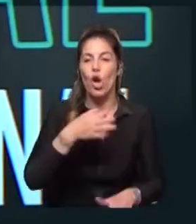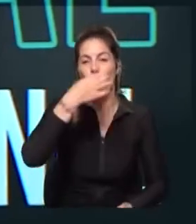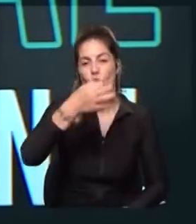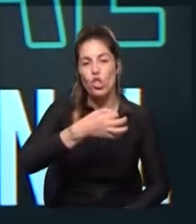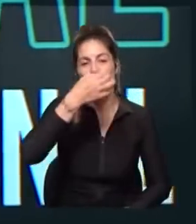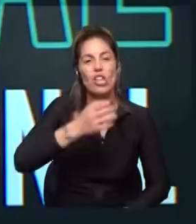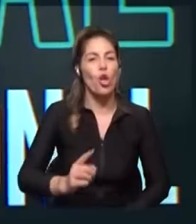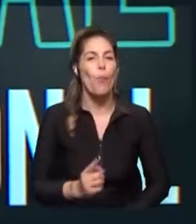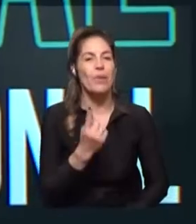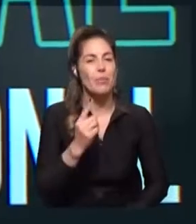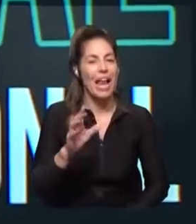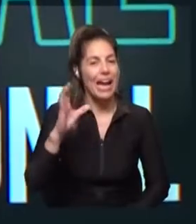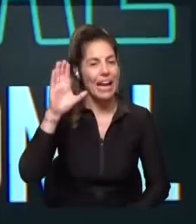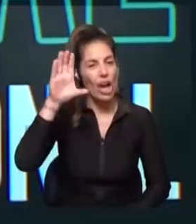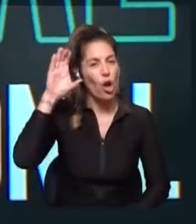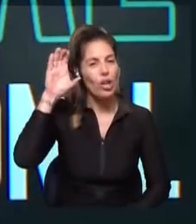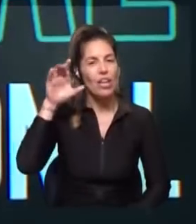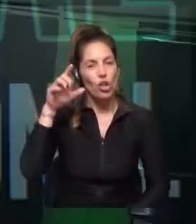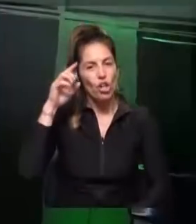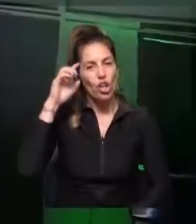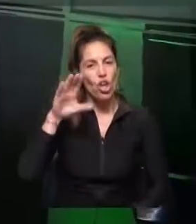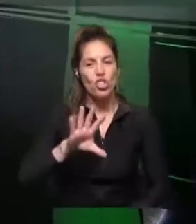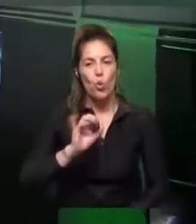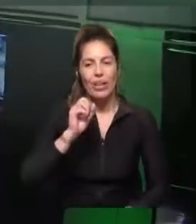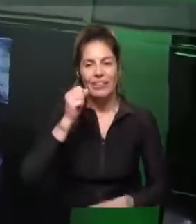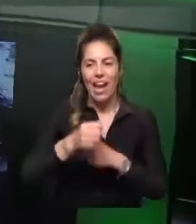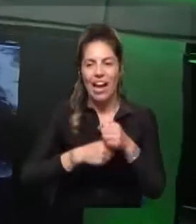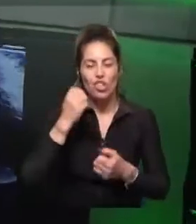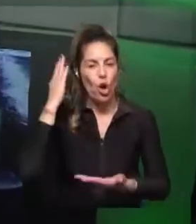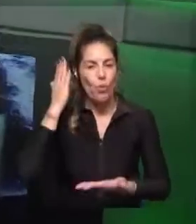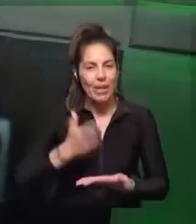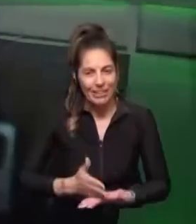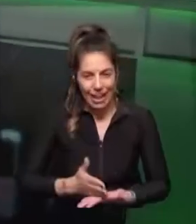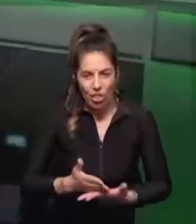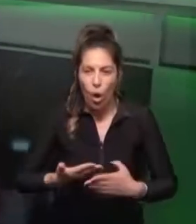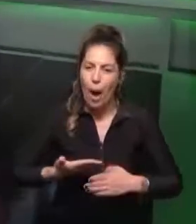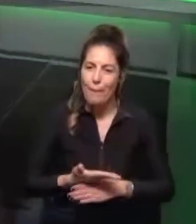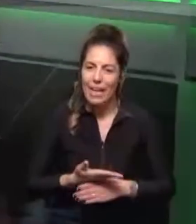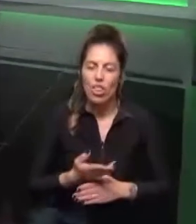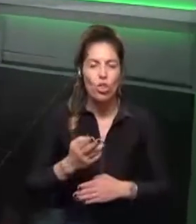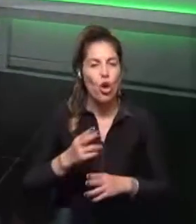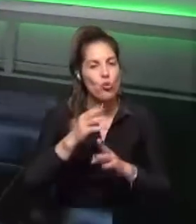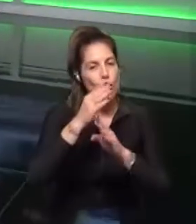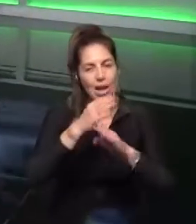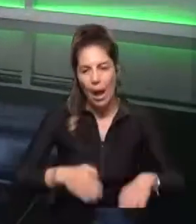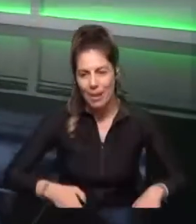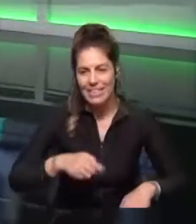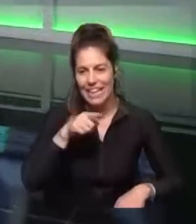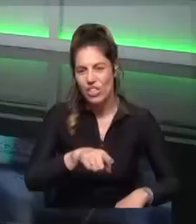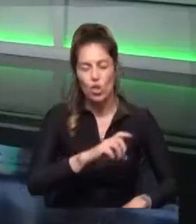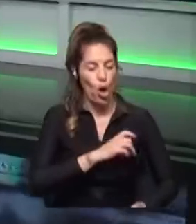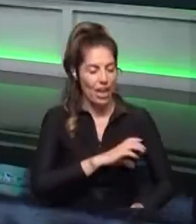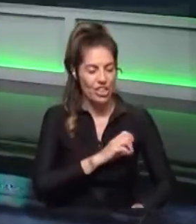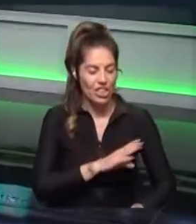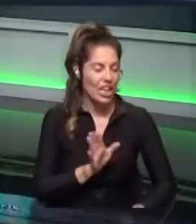principales en la conmemoración de los 50 años del golpe de estado justamente apelando a que nunca más vuelva a ocurrir eso en Chile